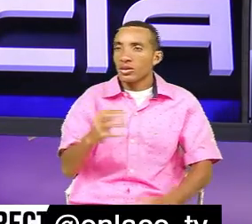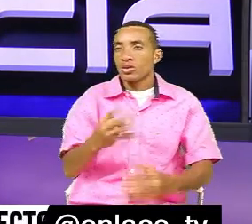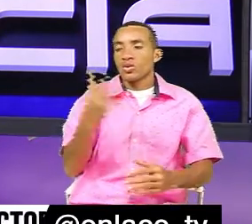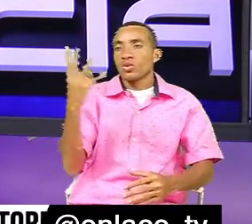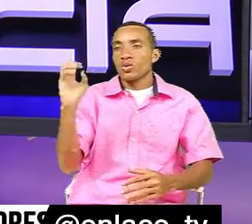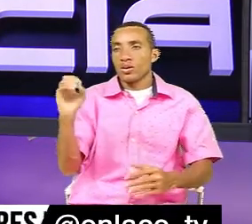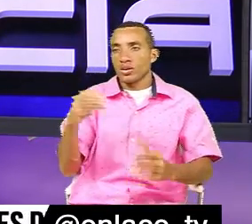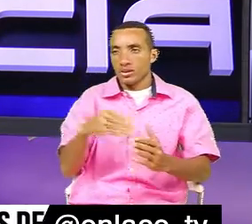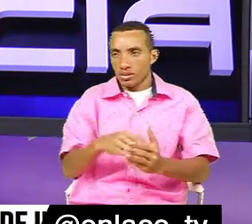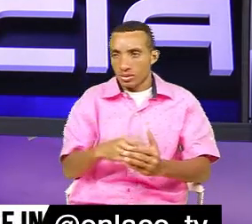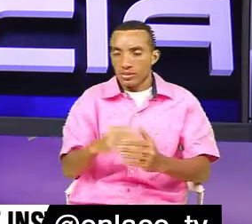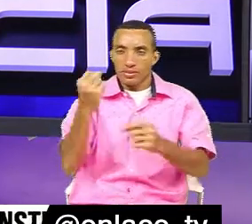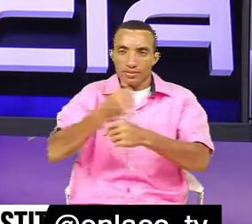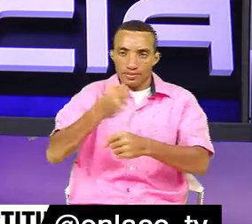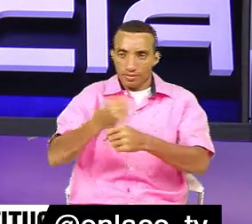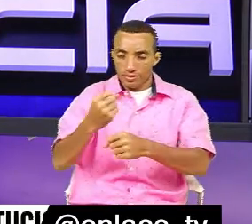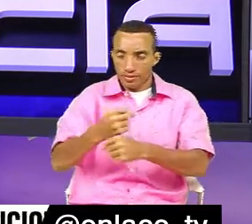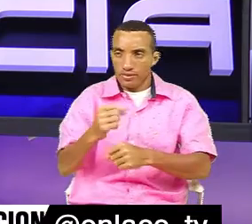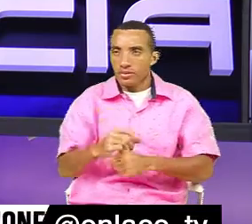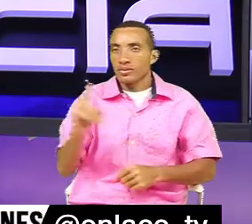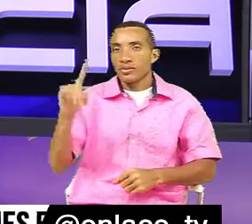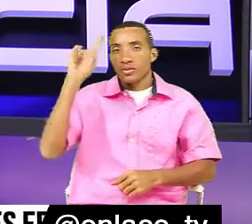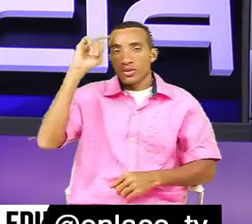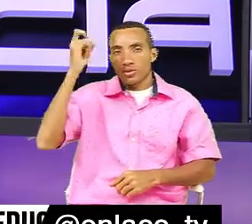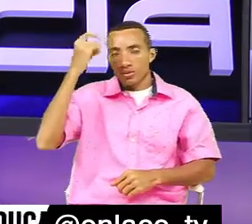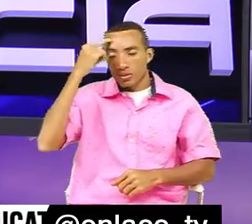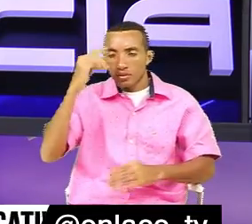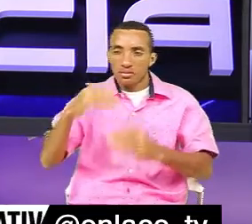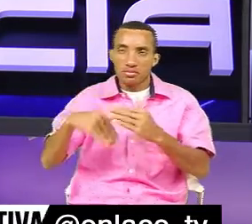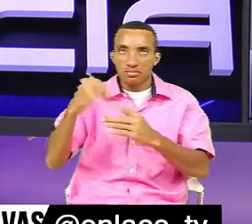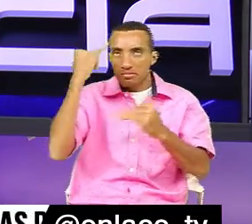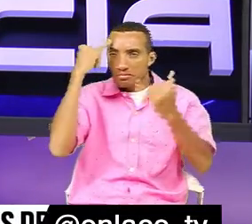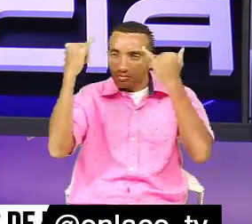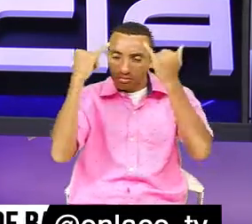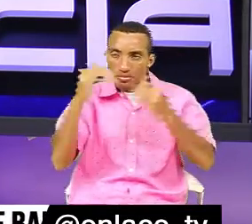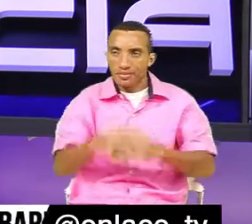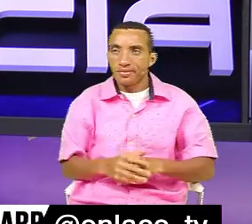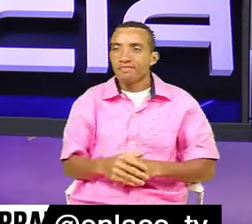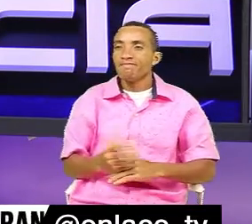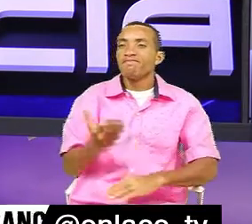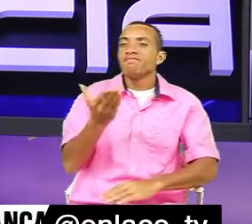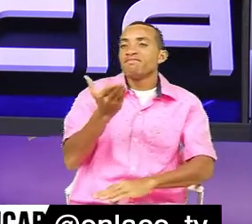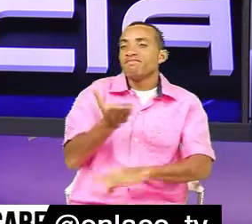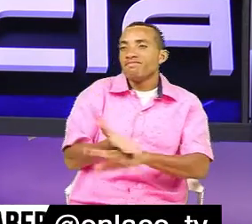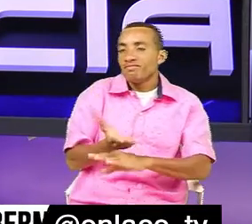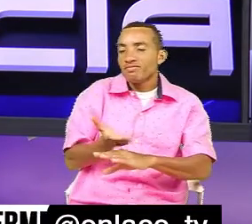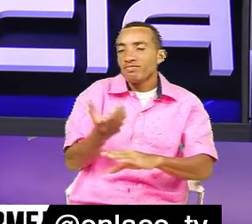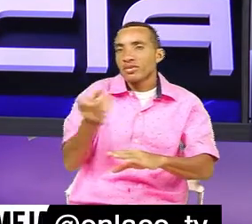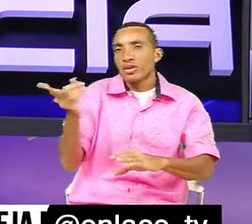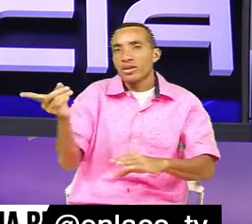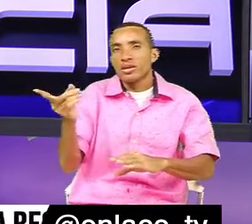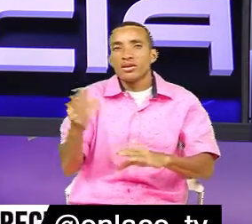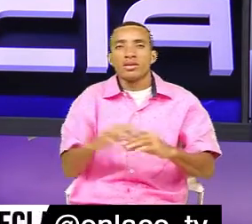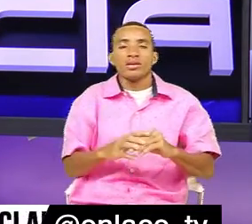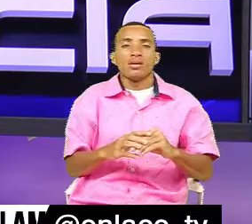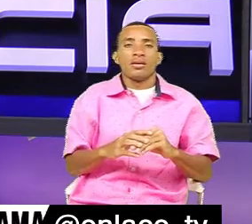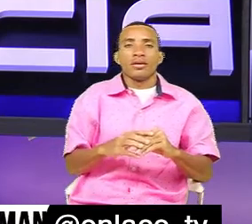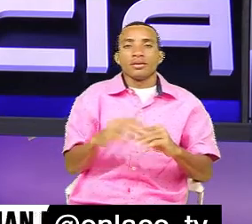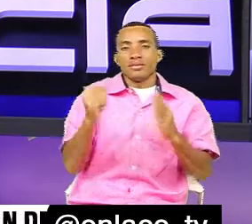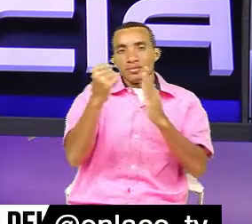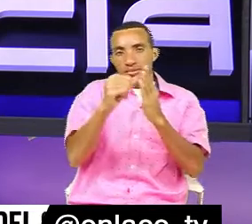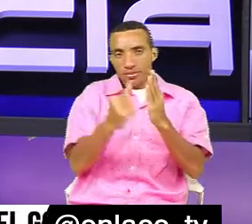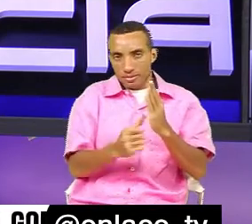esta iniciativa gubernamental. Empecemos entonces hablando en qué consiste el programa de 40.000 Primeros Empleos. Muy buenas